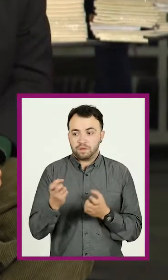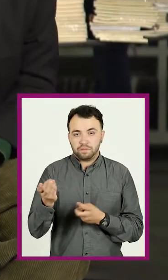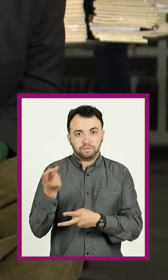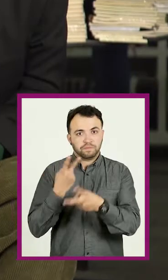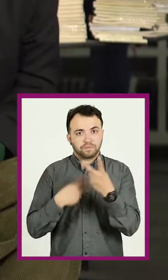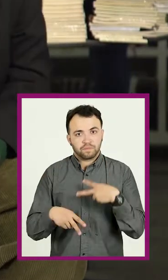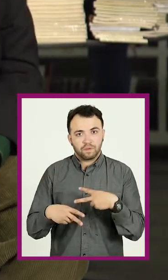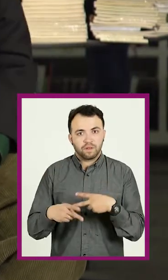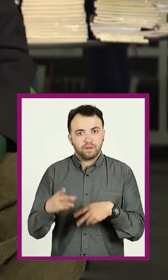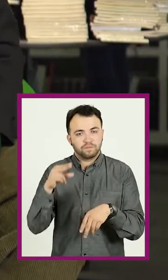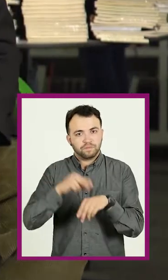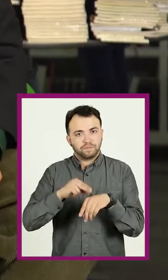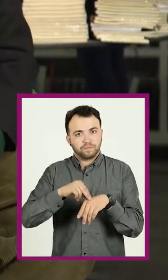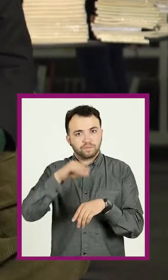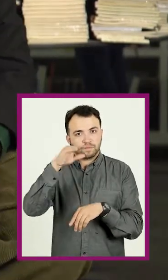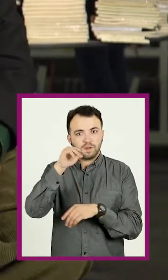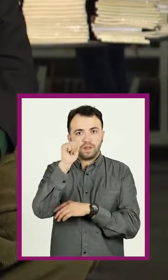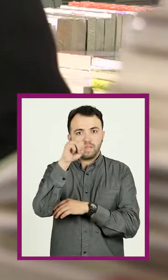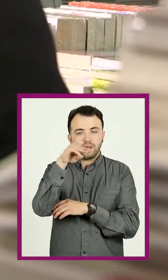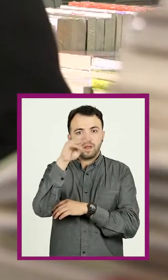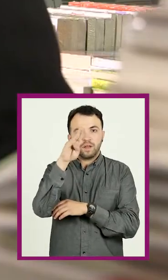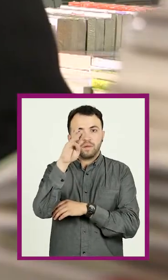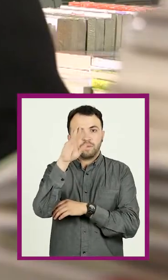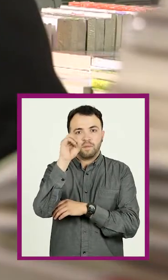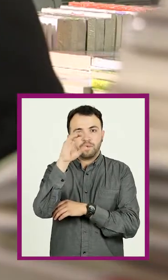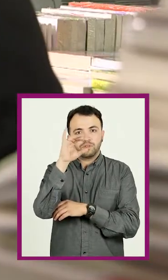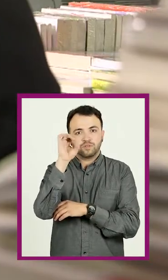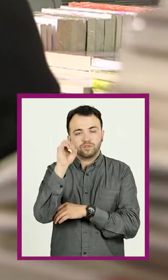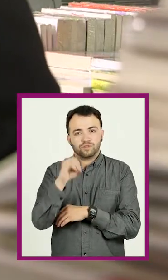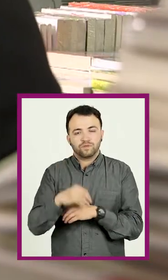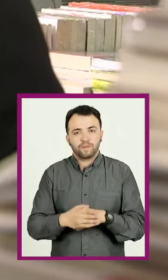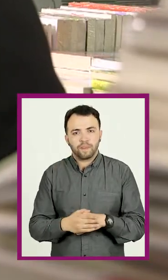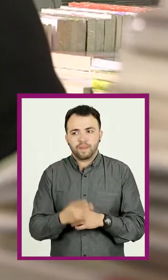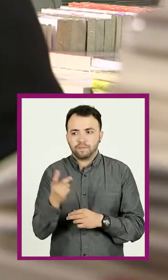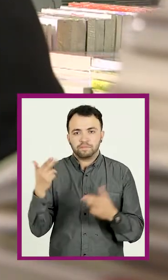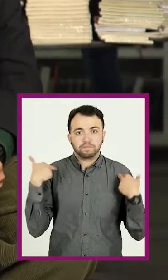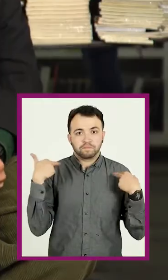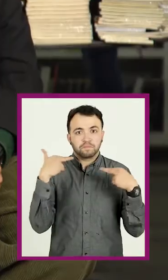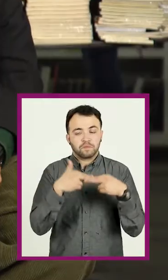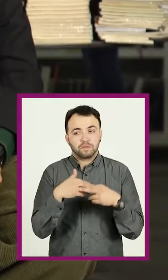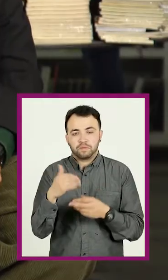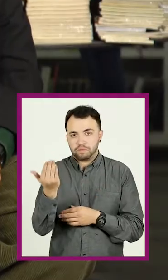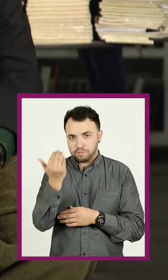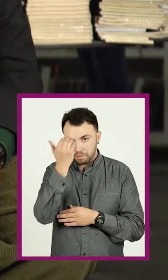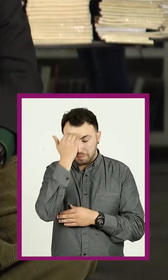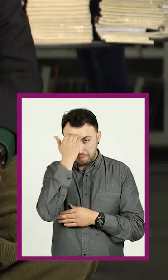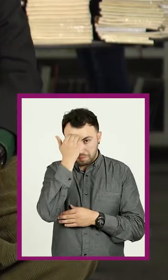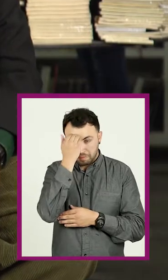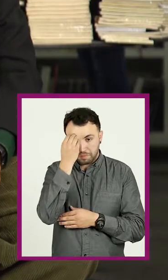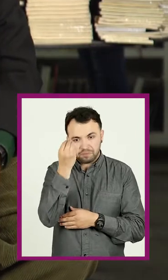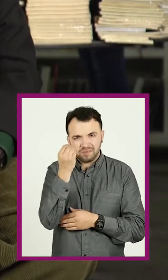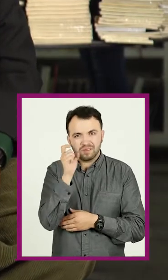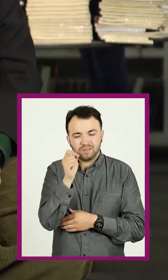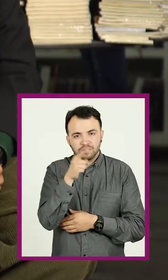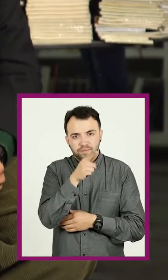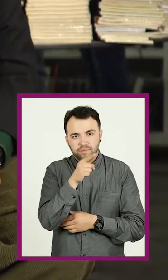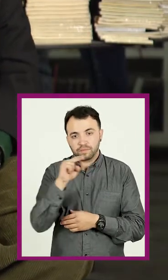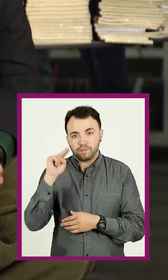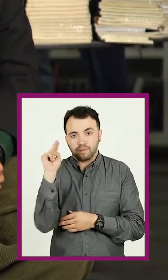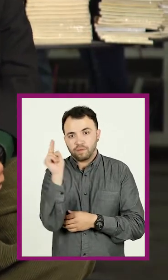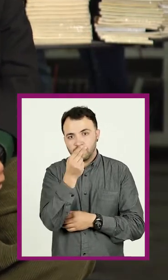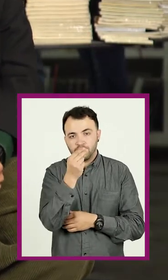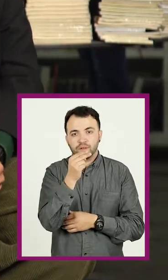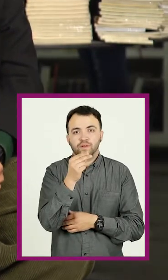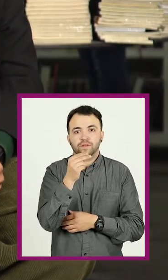Está con nosotros en esta ocasión el doctor Ambrosio Velasco, un profesor muy conocido de